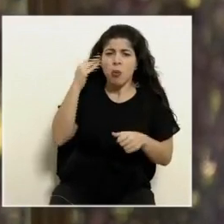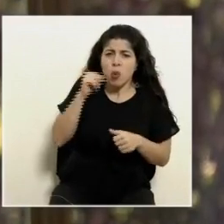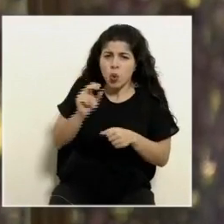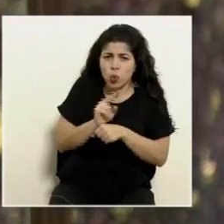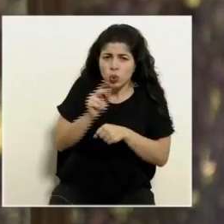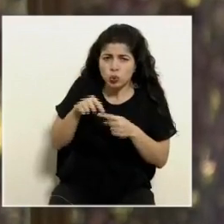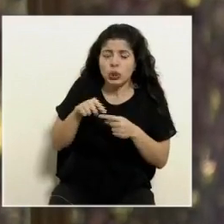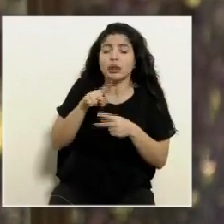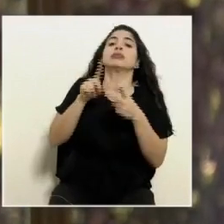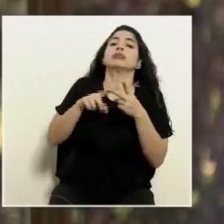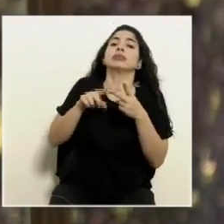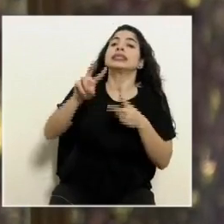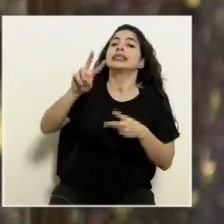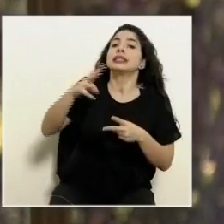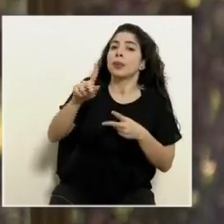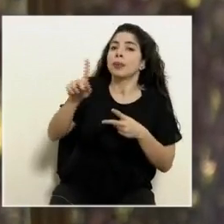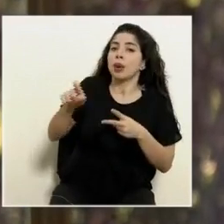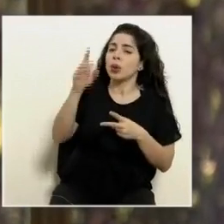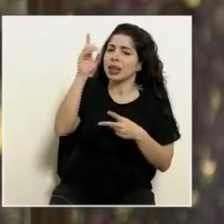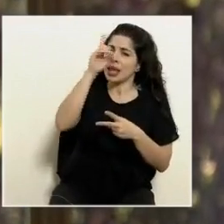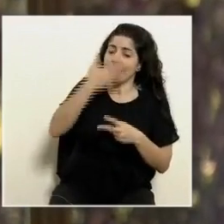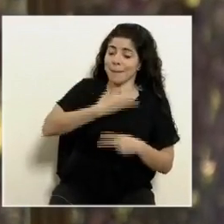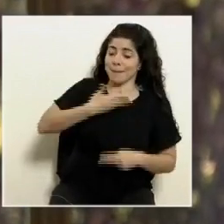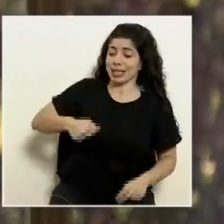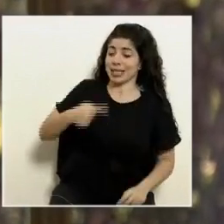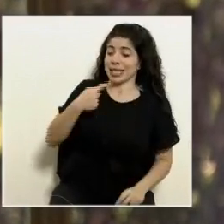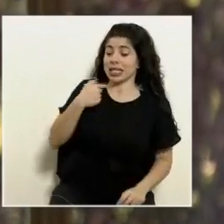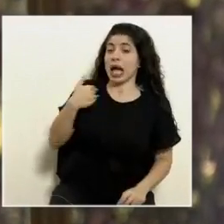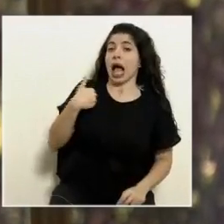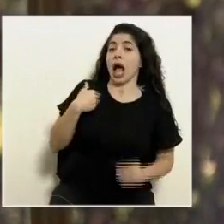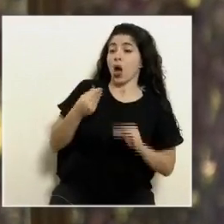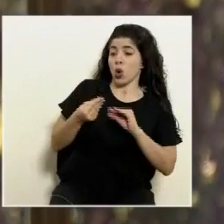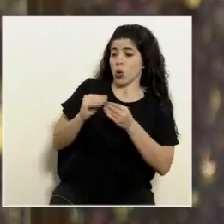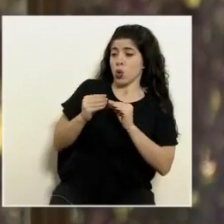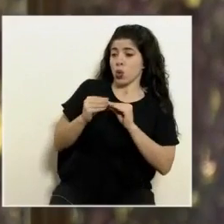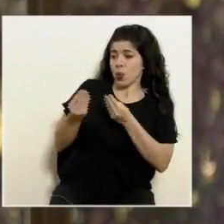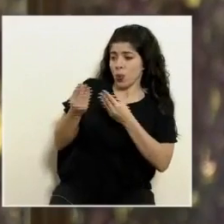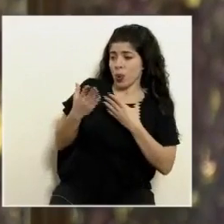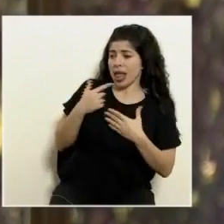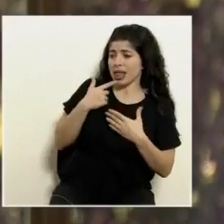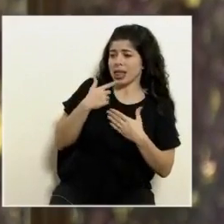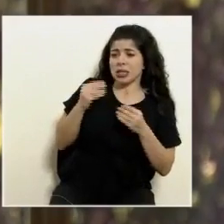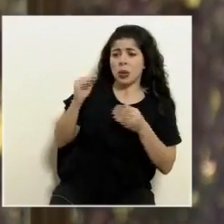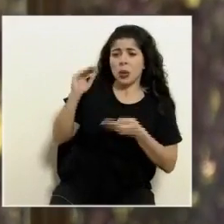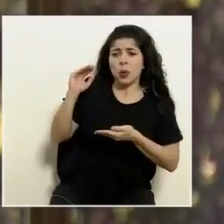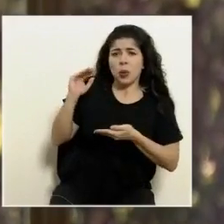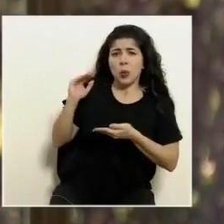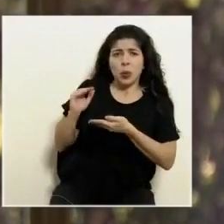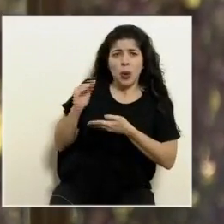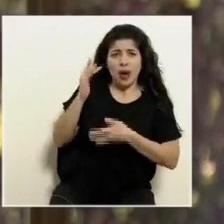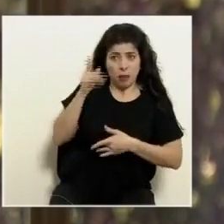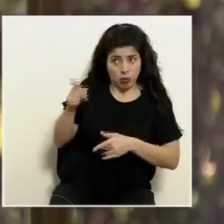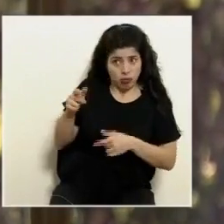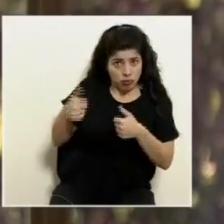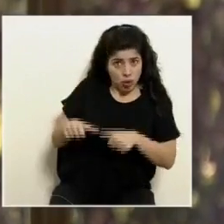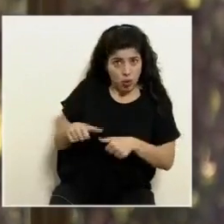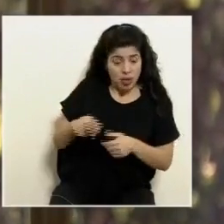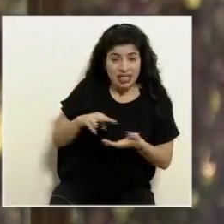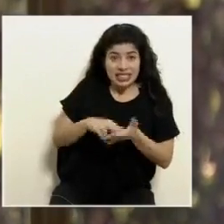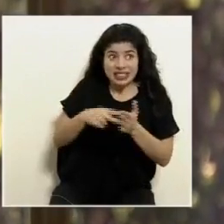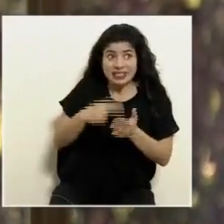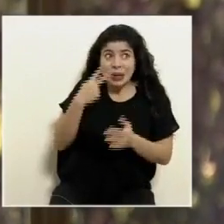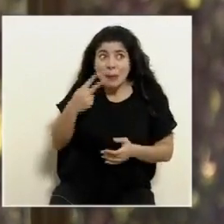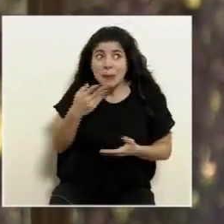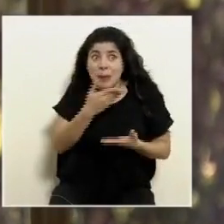pregunta, don Daniel, el presidente dice que hay indicadores que muestran una desaceleración. ¿Usted coincide con eso? Es decir, hemos notado